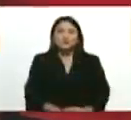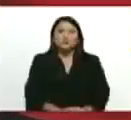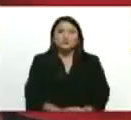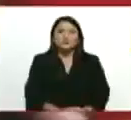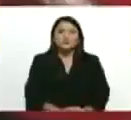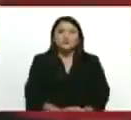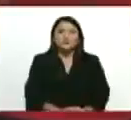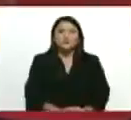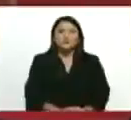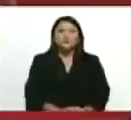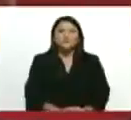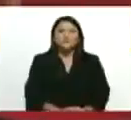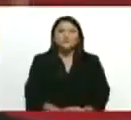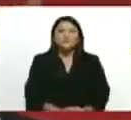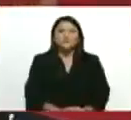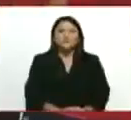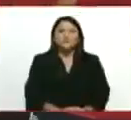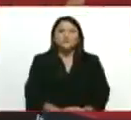perseverancia.